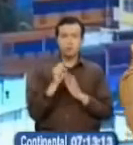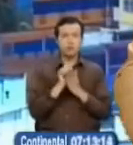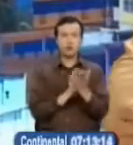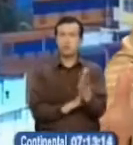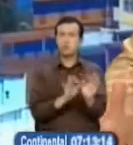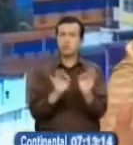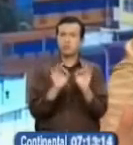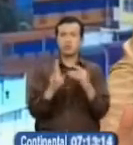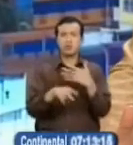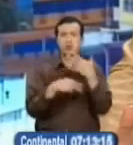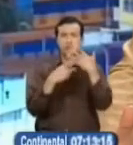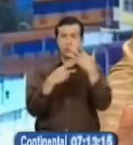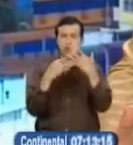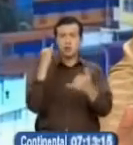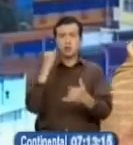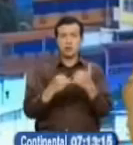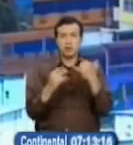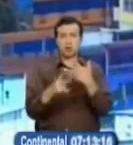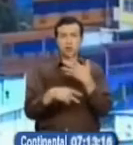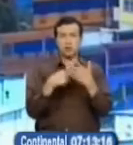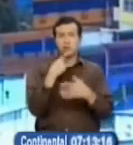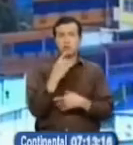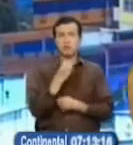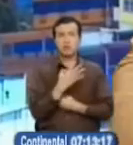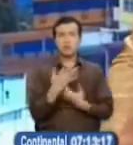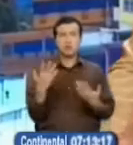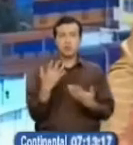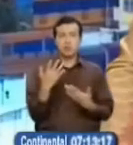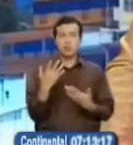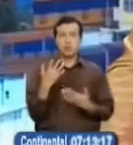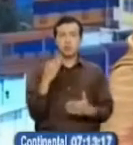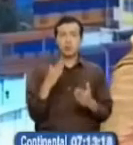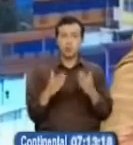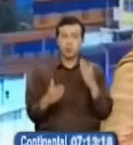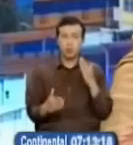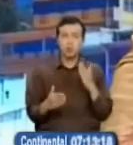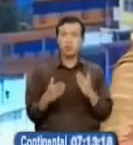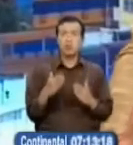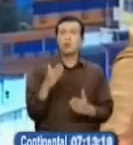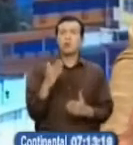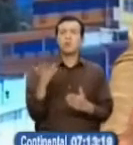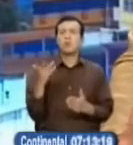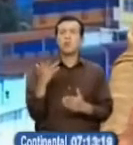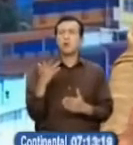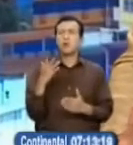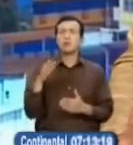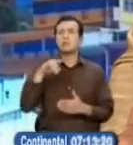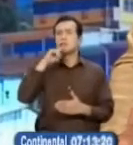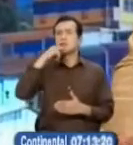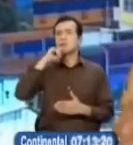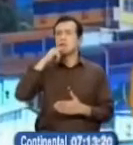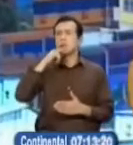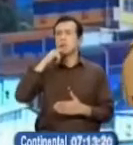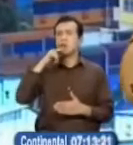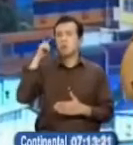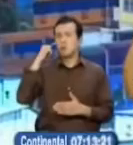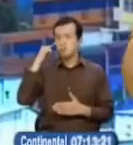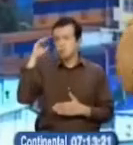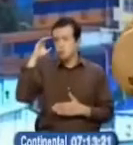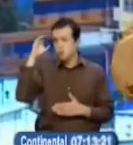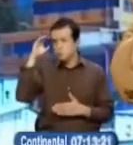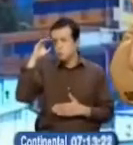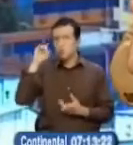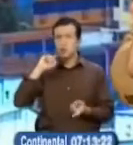fantásticos. Tiene 7 entre los finalistas, como decía, tiene un robot que está en la Antártida buscando